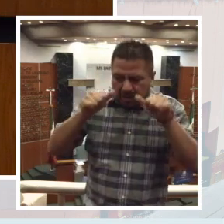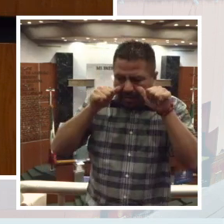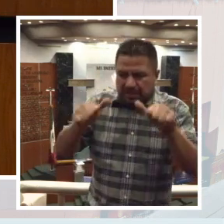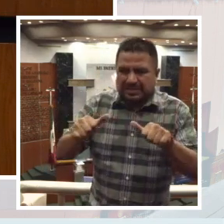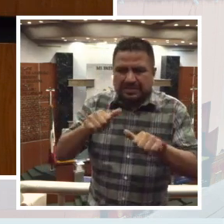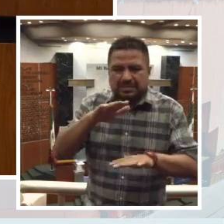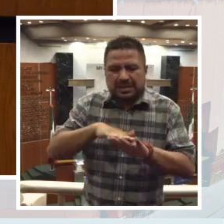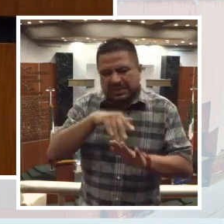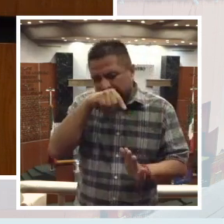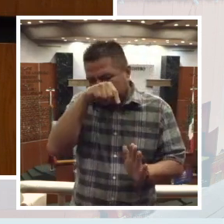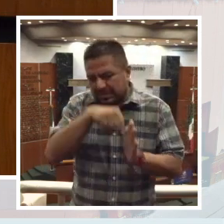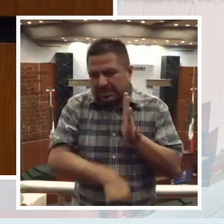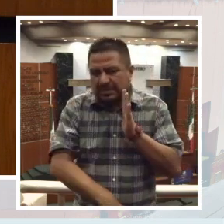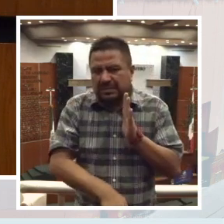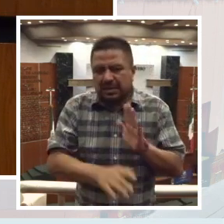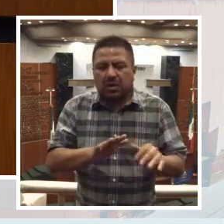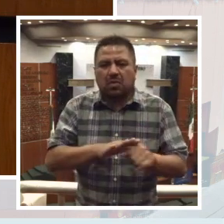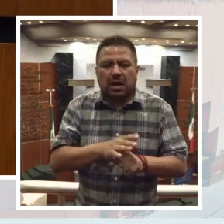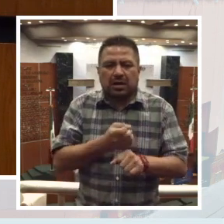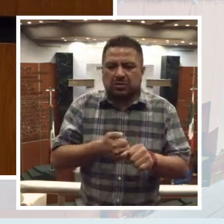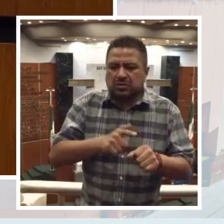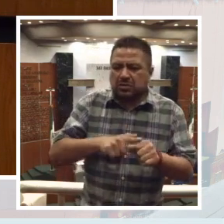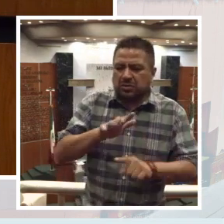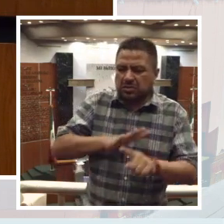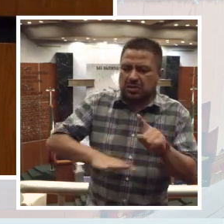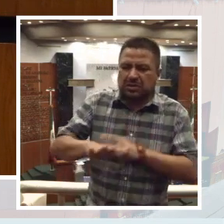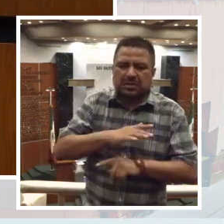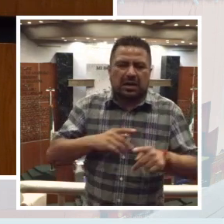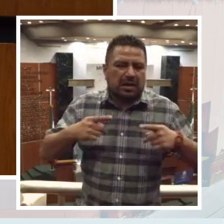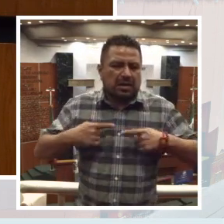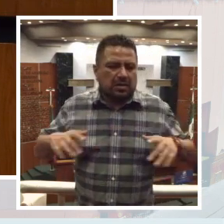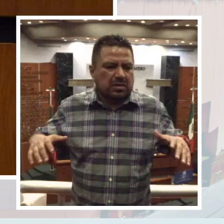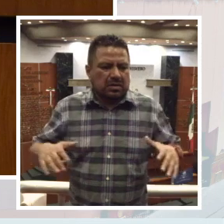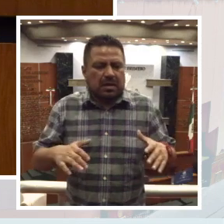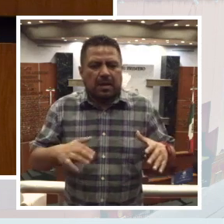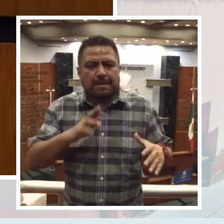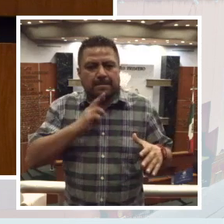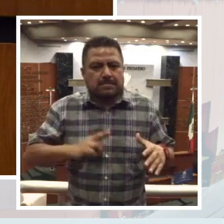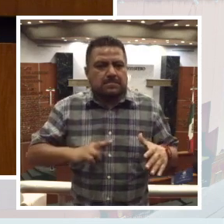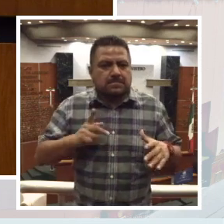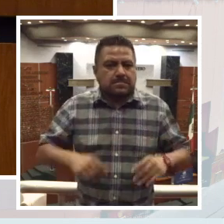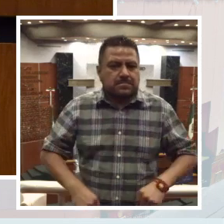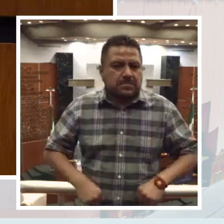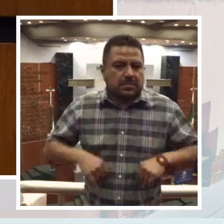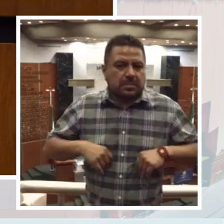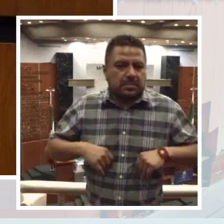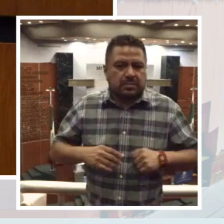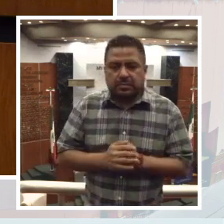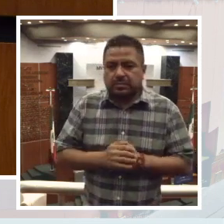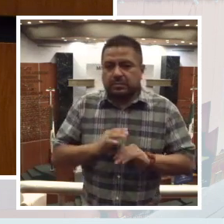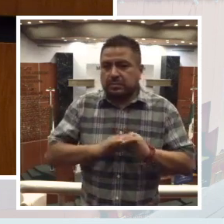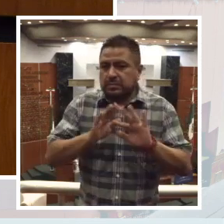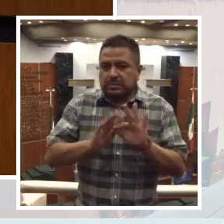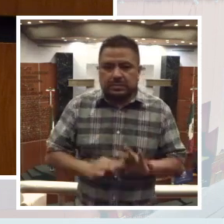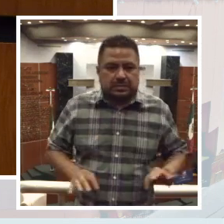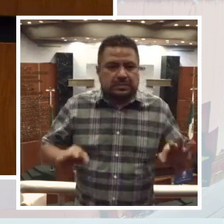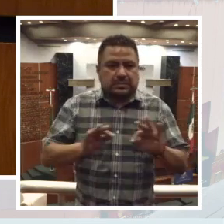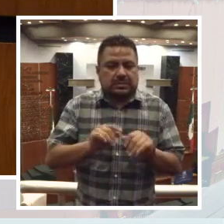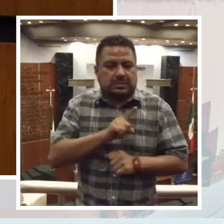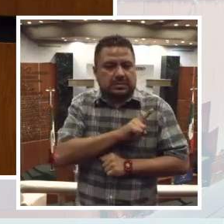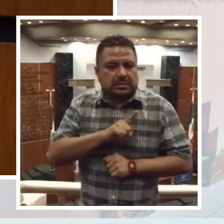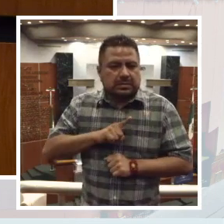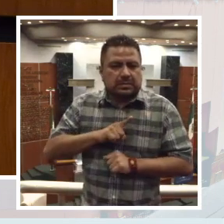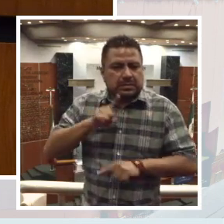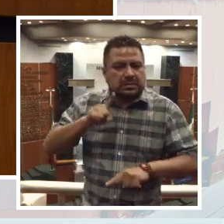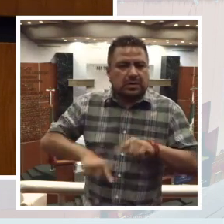de raíz la sociedad en conjunto reclama mejores condiciones de vida es fundamental evitar